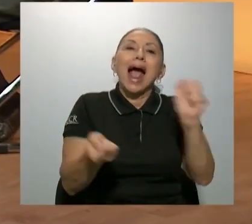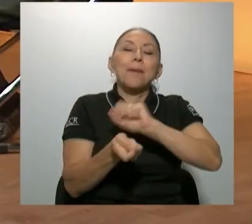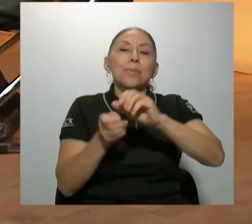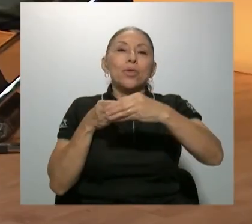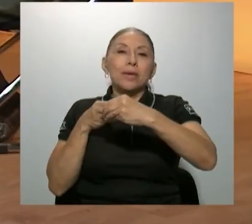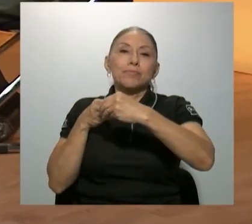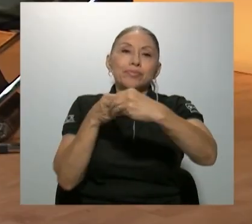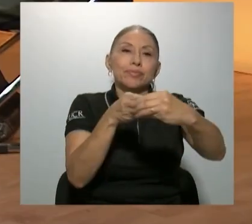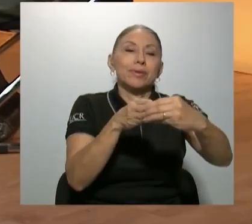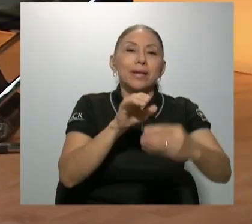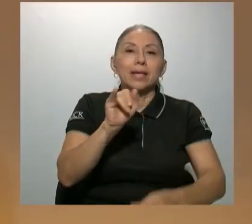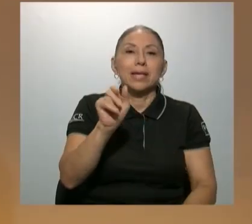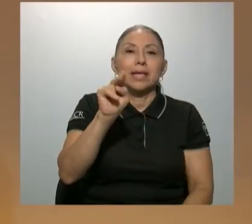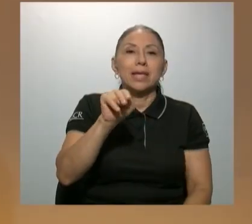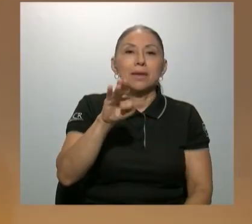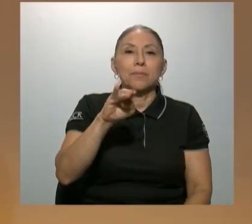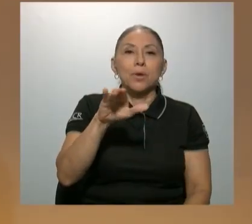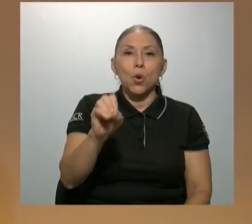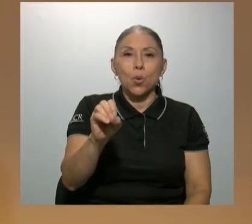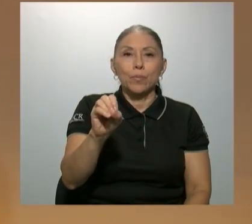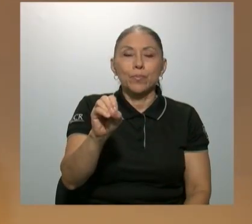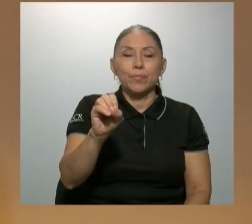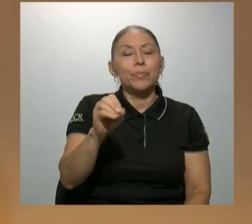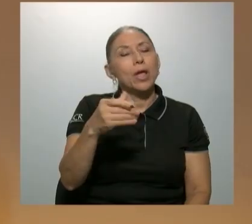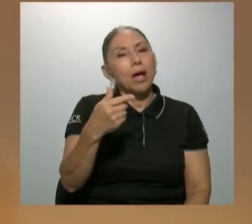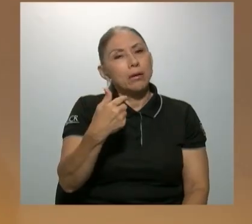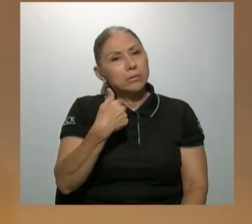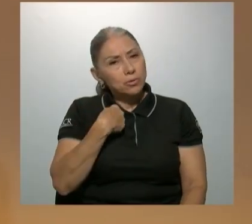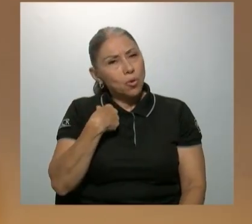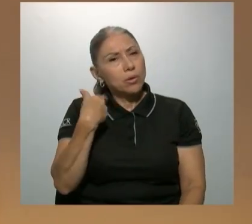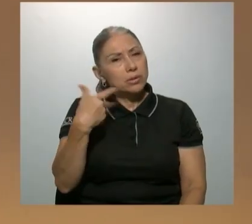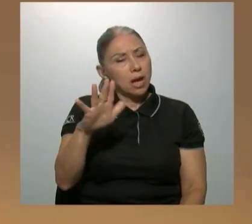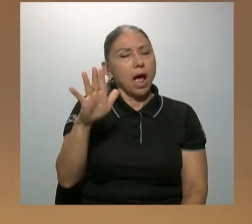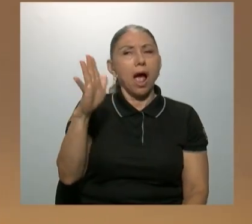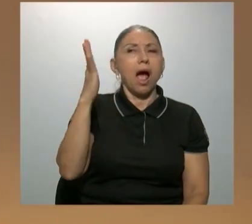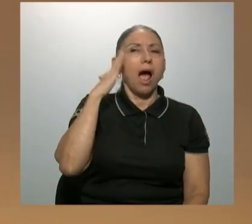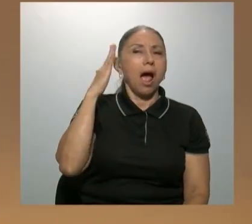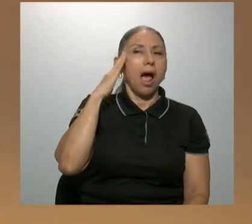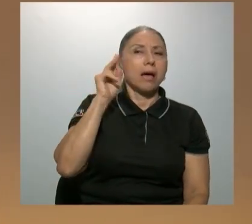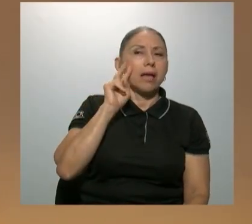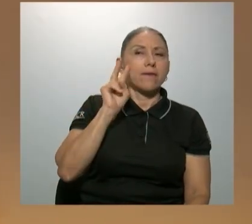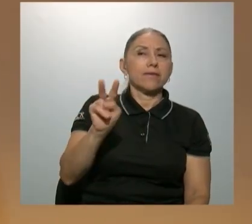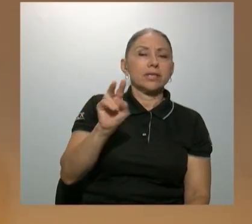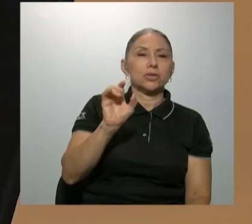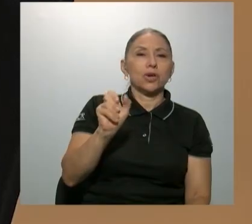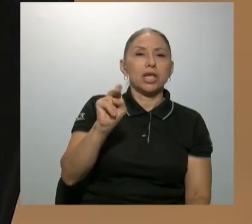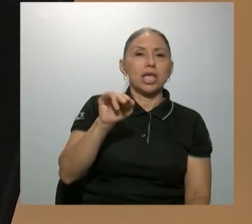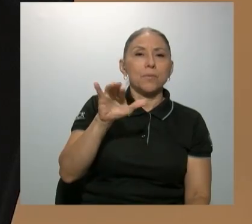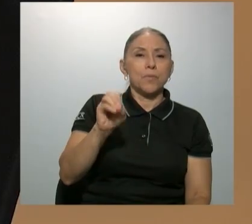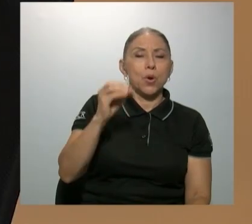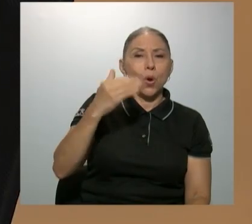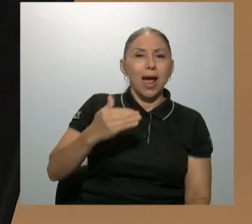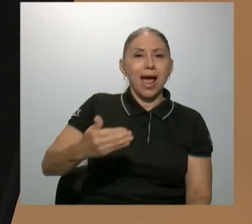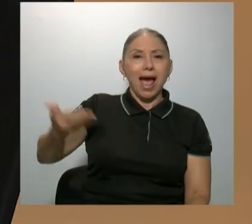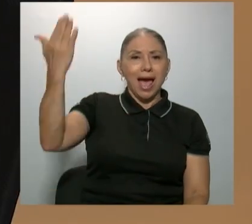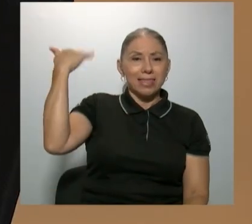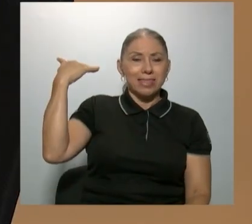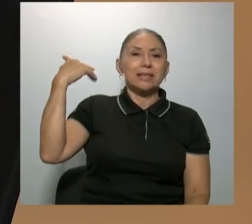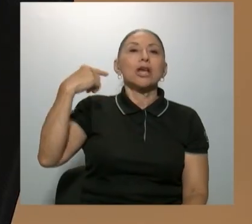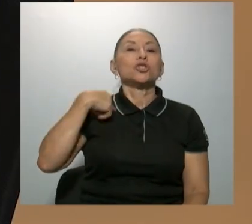INVIO. A mí, habiendo visto el INVIO antes y tal, me parecía que Rodrigo